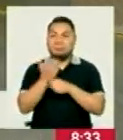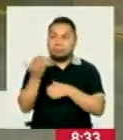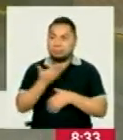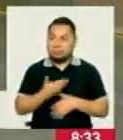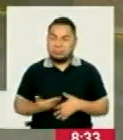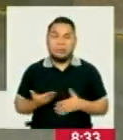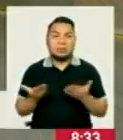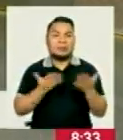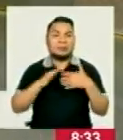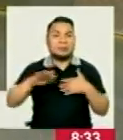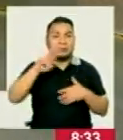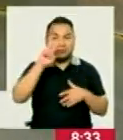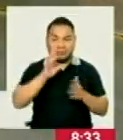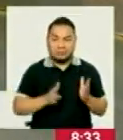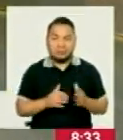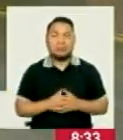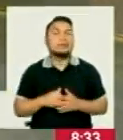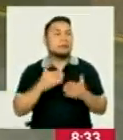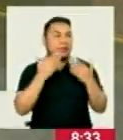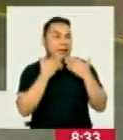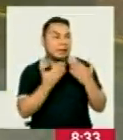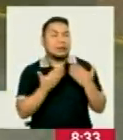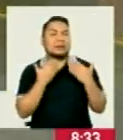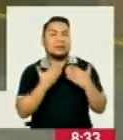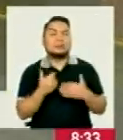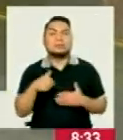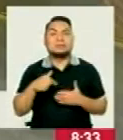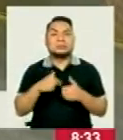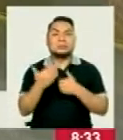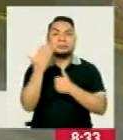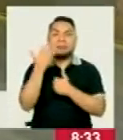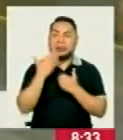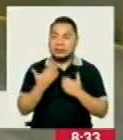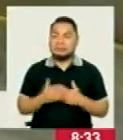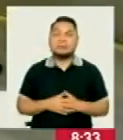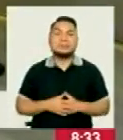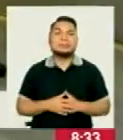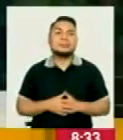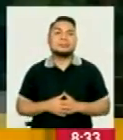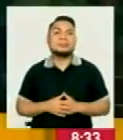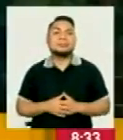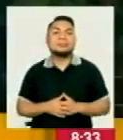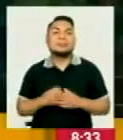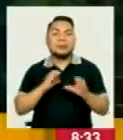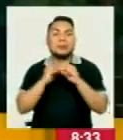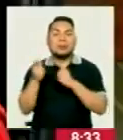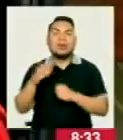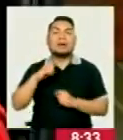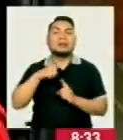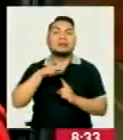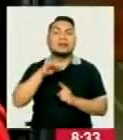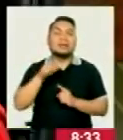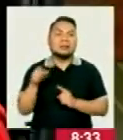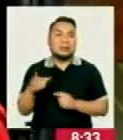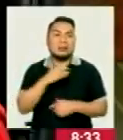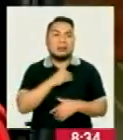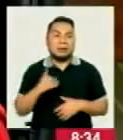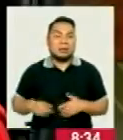al servicio de la ciudadanía. Muchísimas gracias por estar esta mañana con nosotros. Muy bien, hemos conversado con Catalina Horna, directora